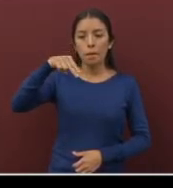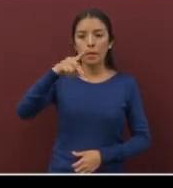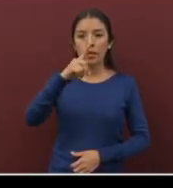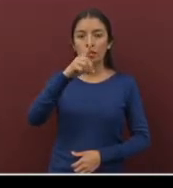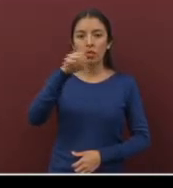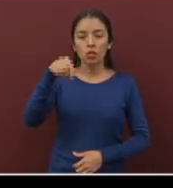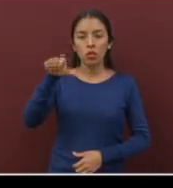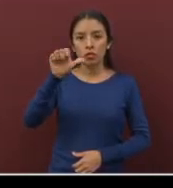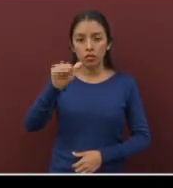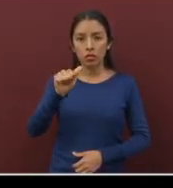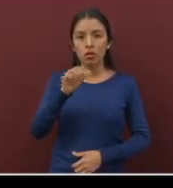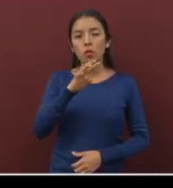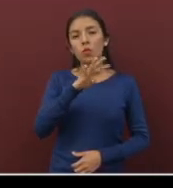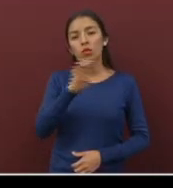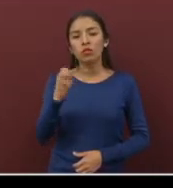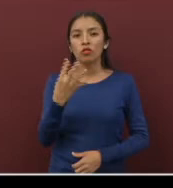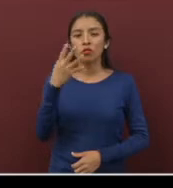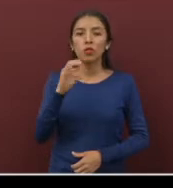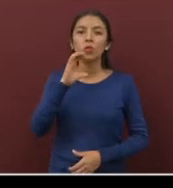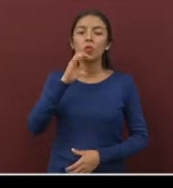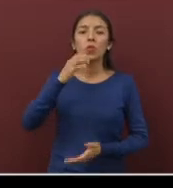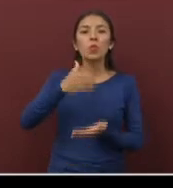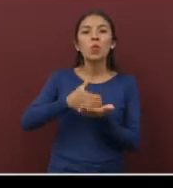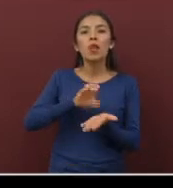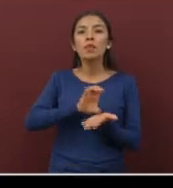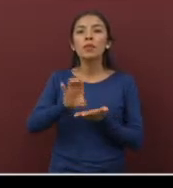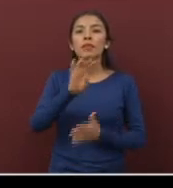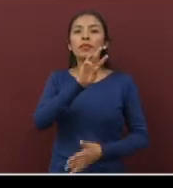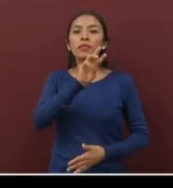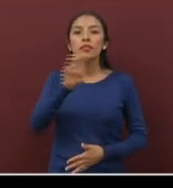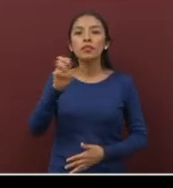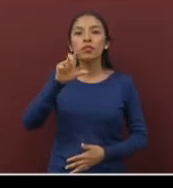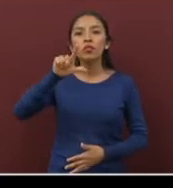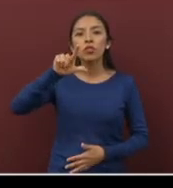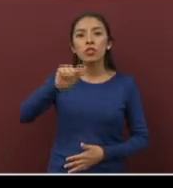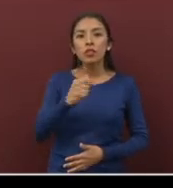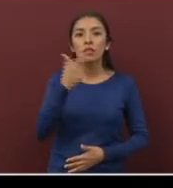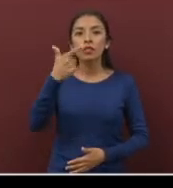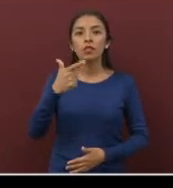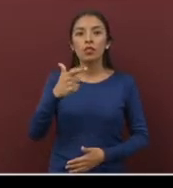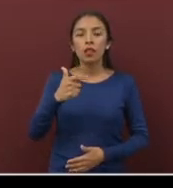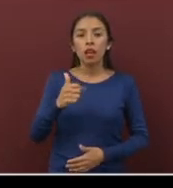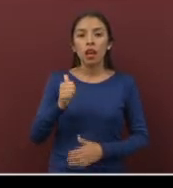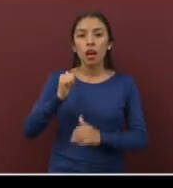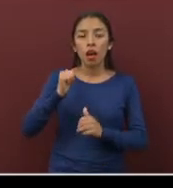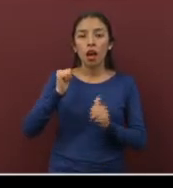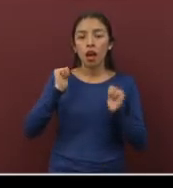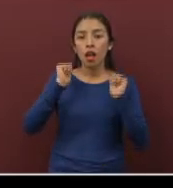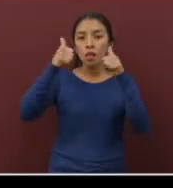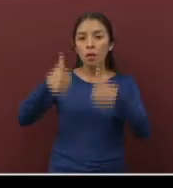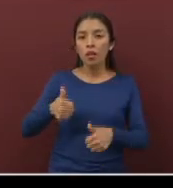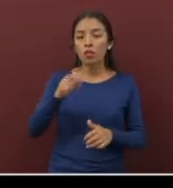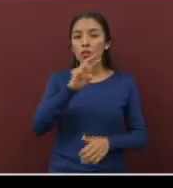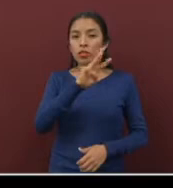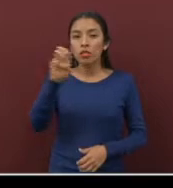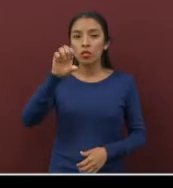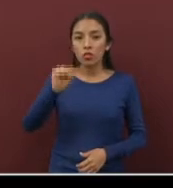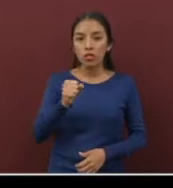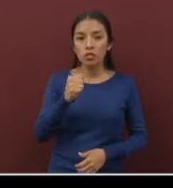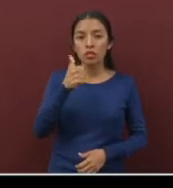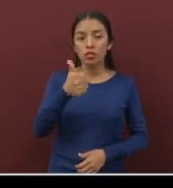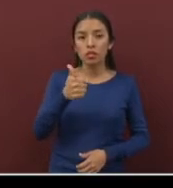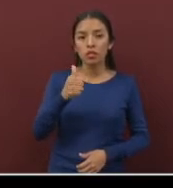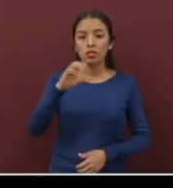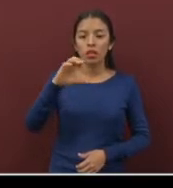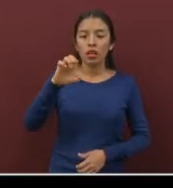404 coatepec 377 salvar a 2 366 mariano